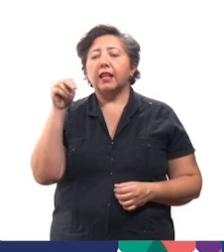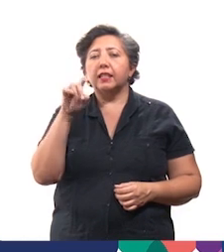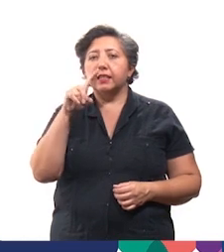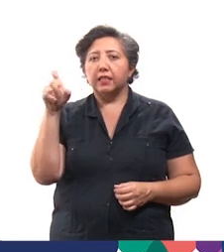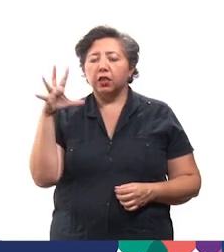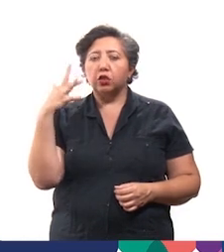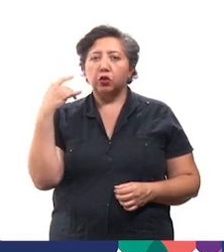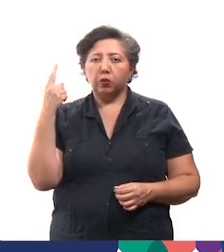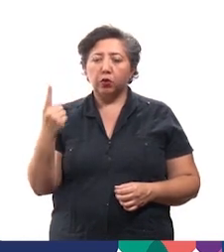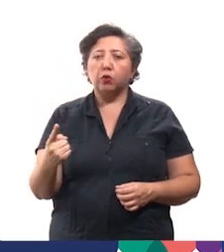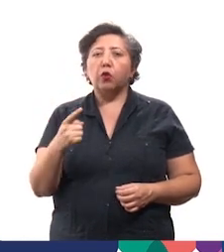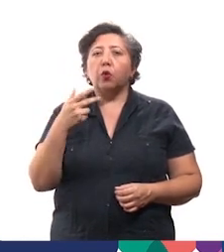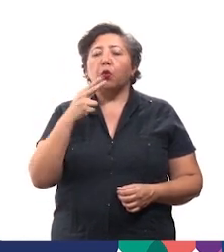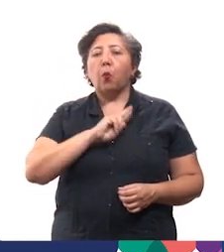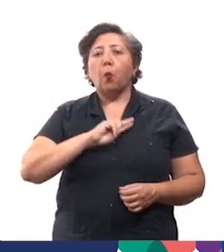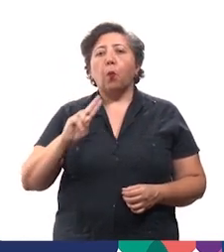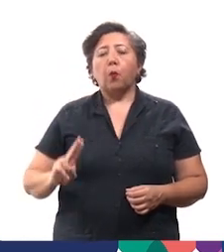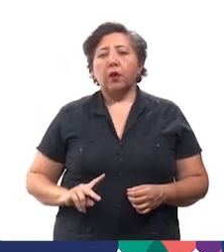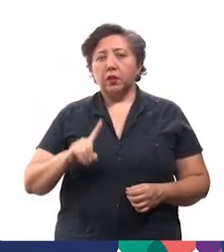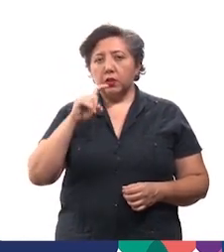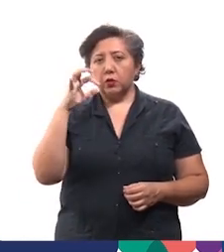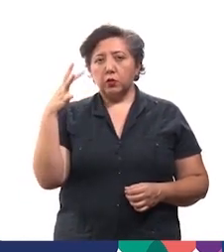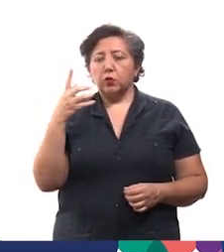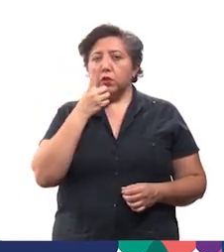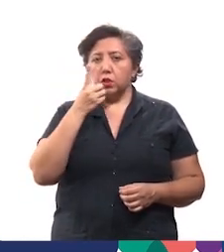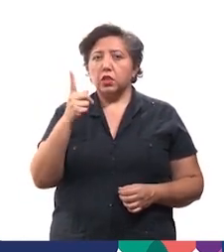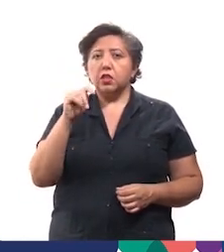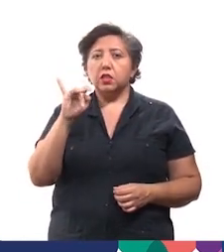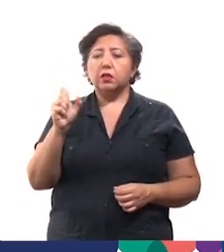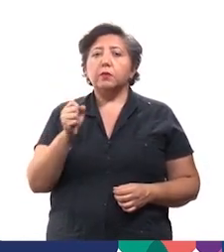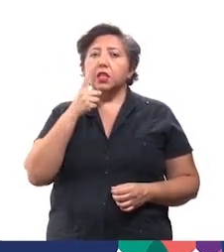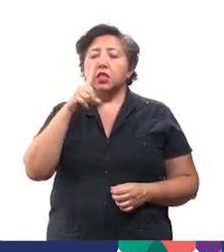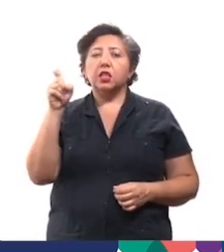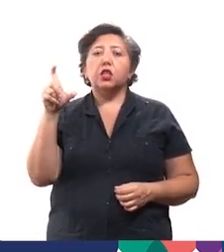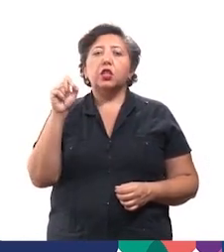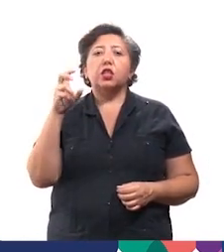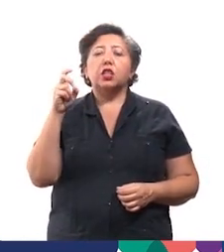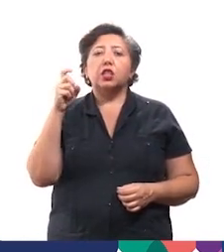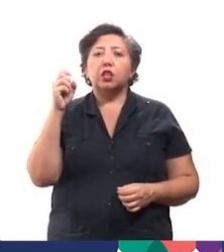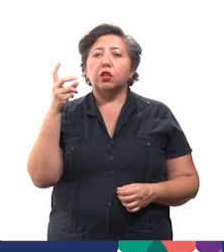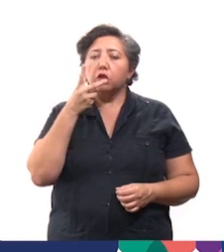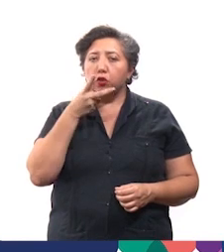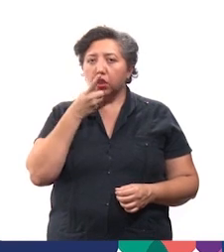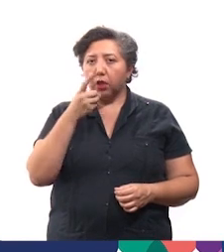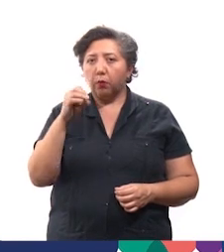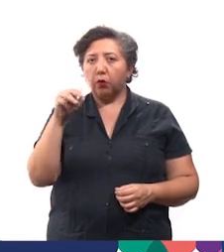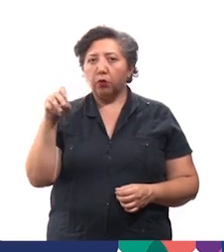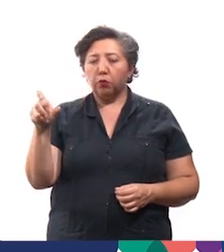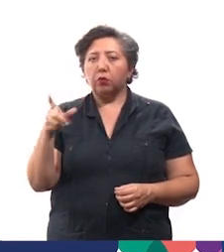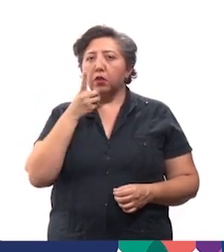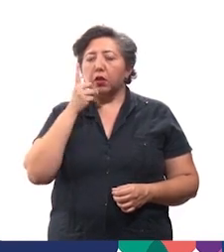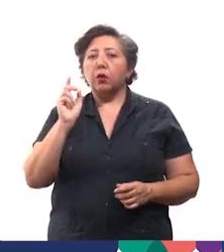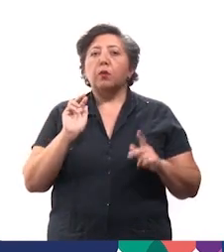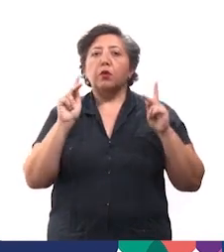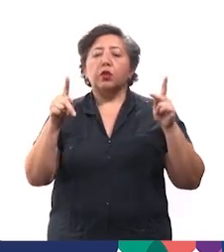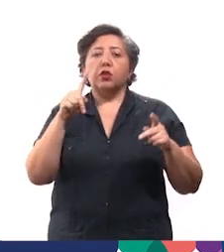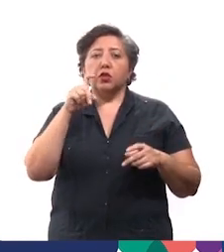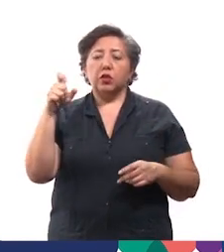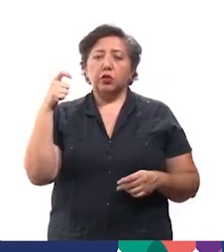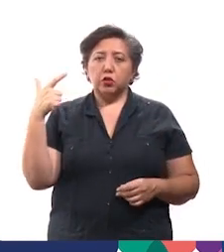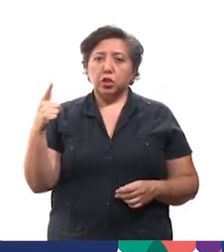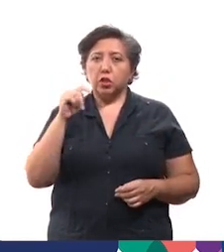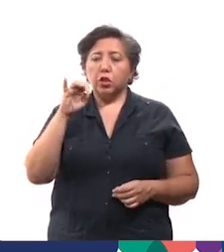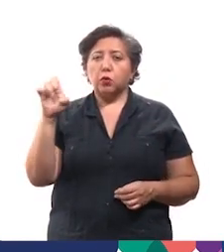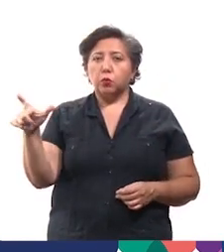Canacín 151, Umán 150, Tizimín 132, Motul 114, Progreso